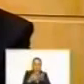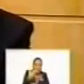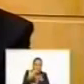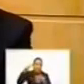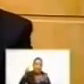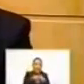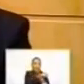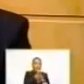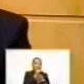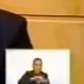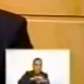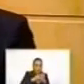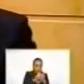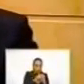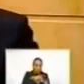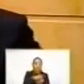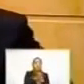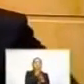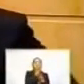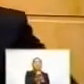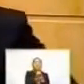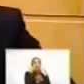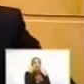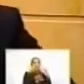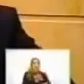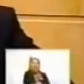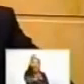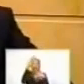confianza que les puede brindar el pueblo colombiano.